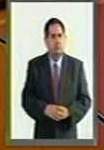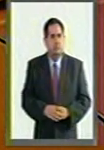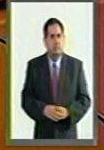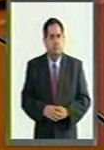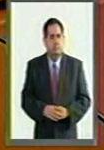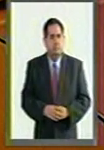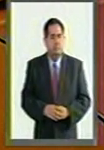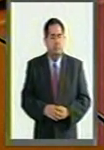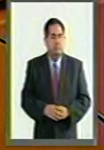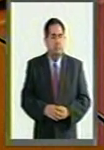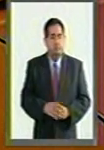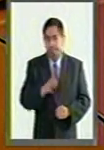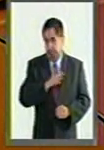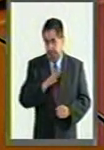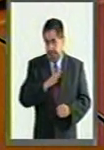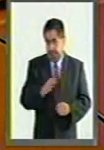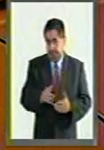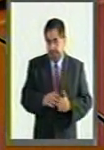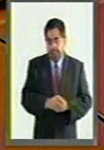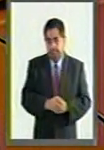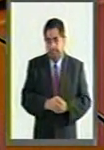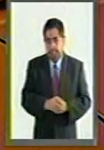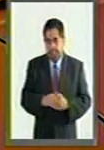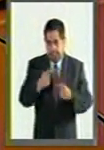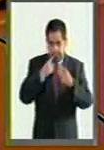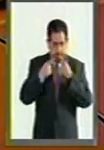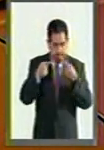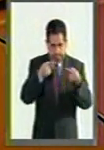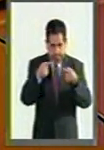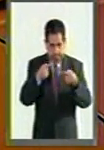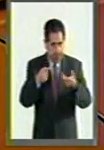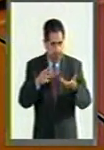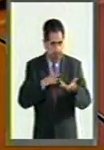Existe en esa discusión